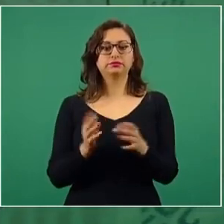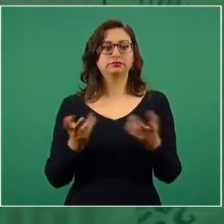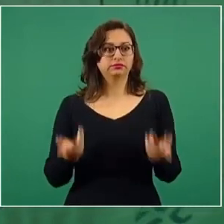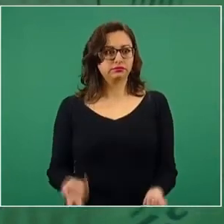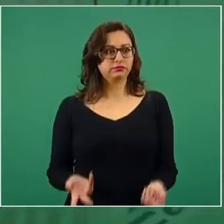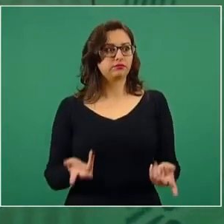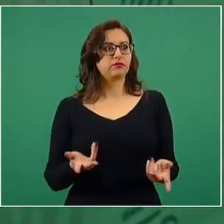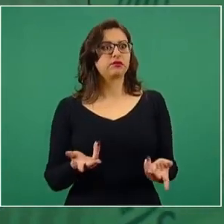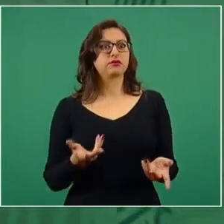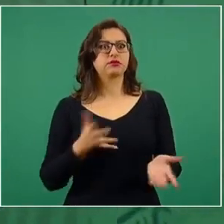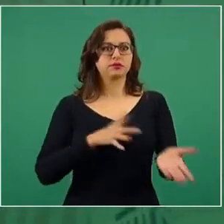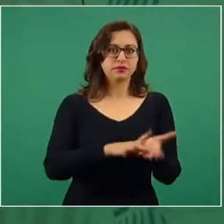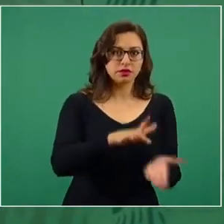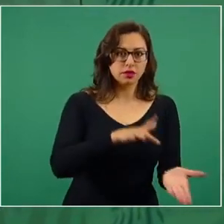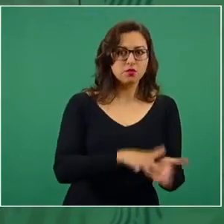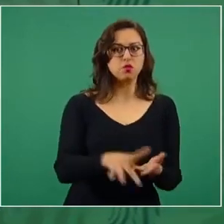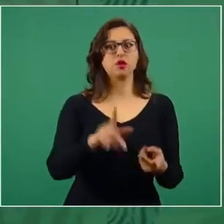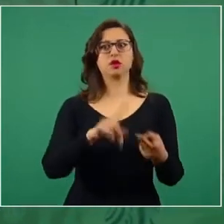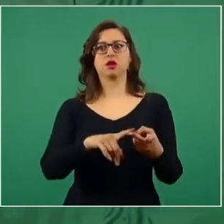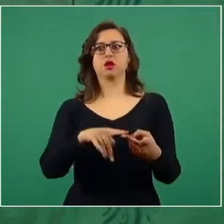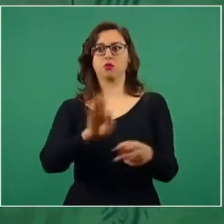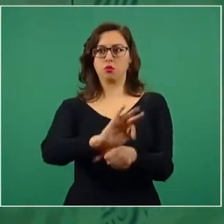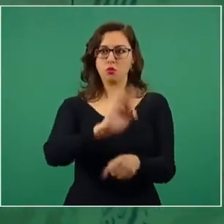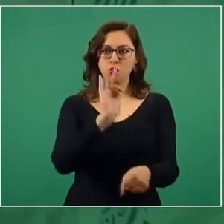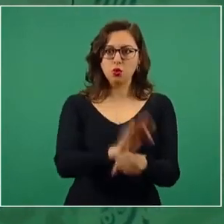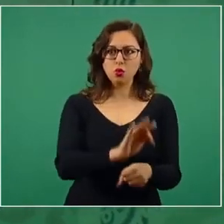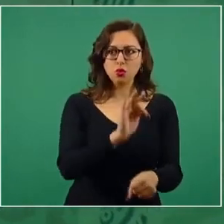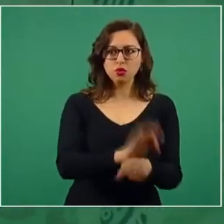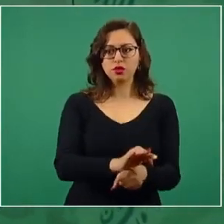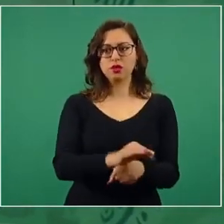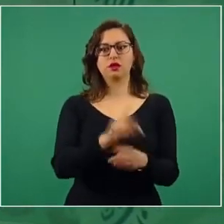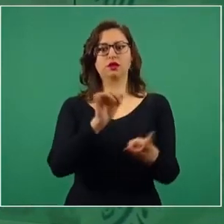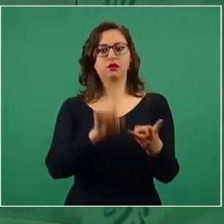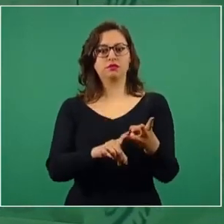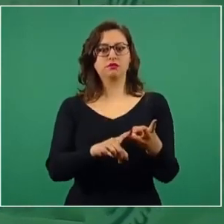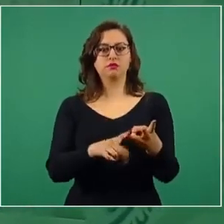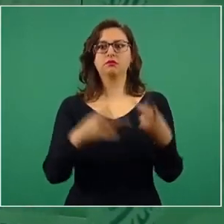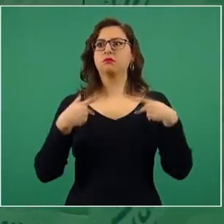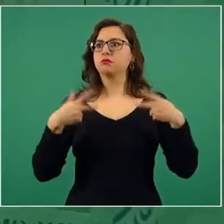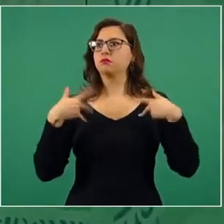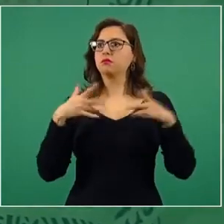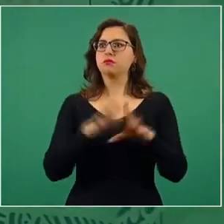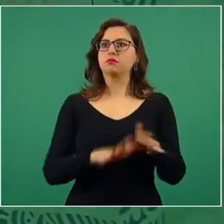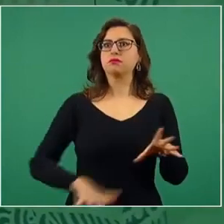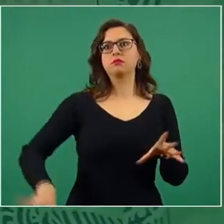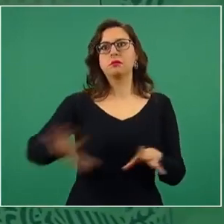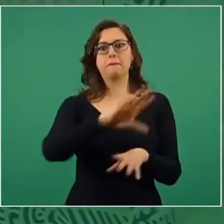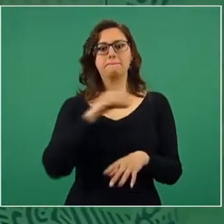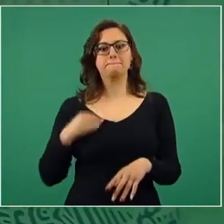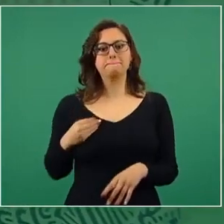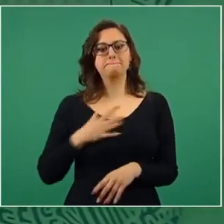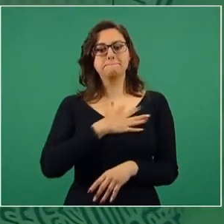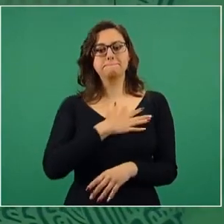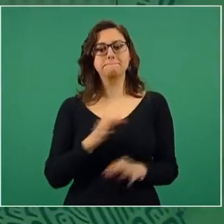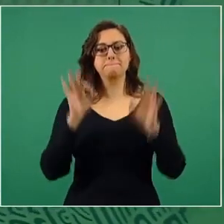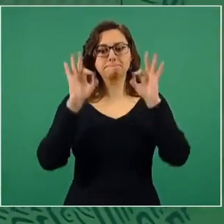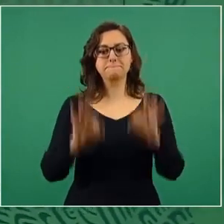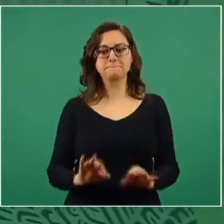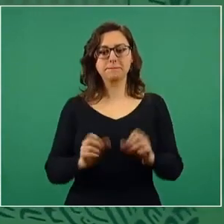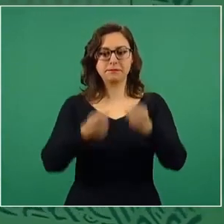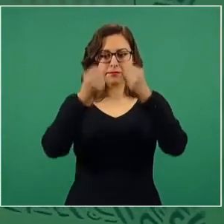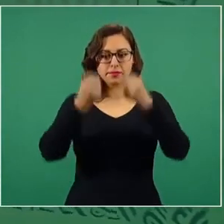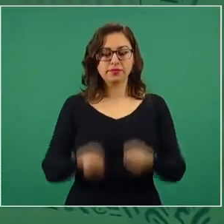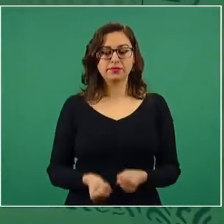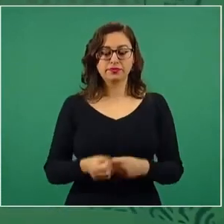apoyar, para proteger, para garantizar el bienestar de nuestro pueblo. Entonces, vamos